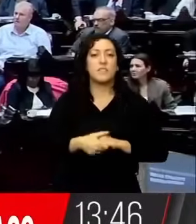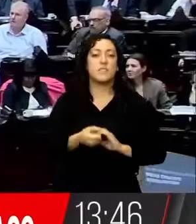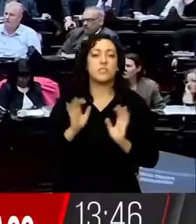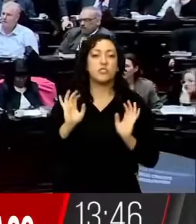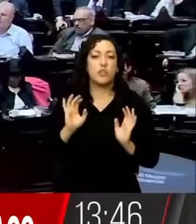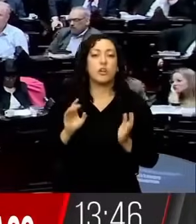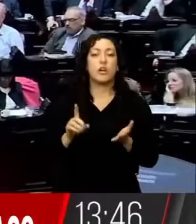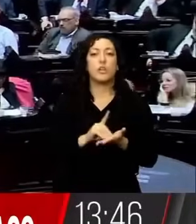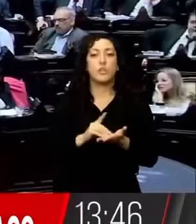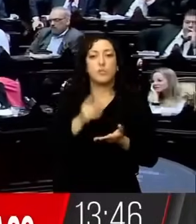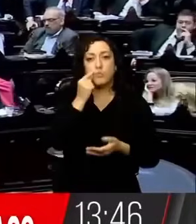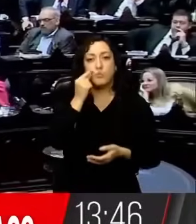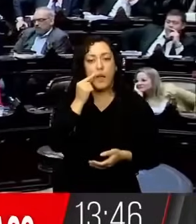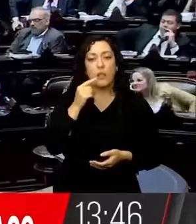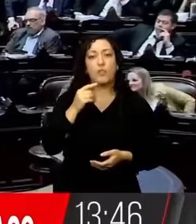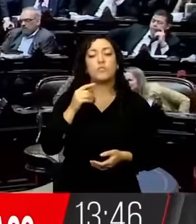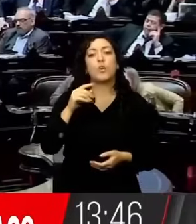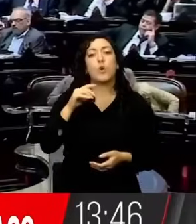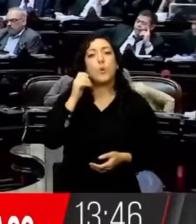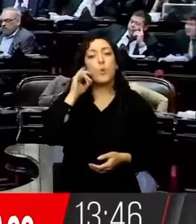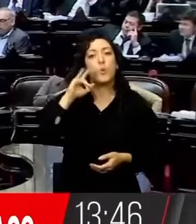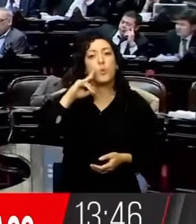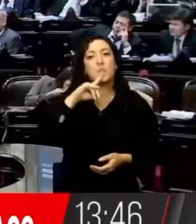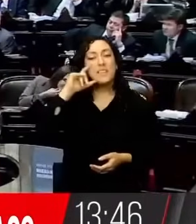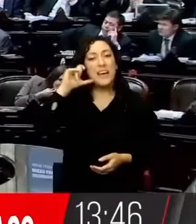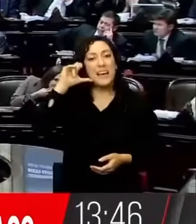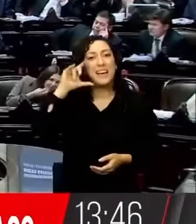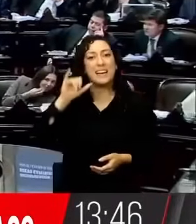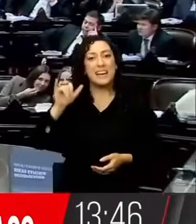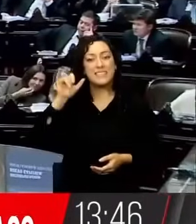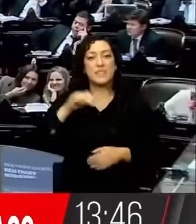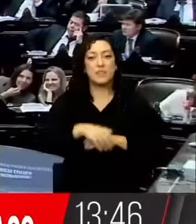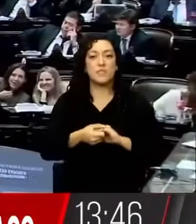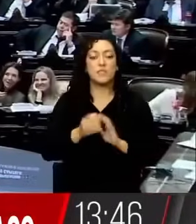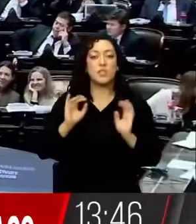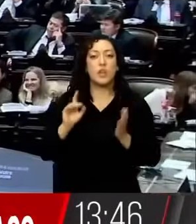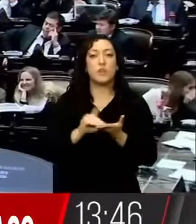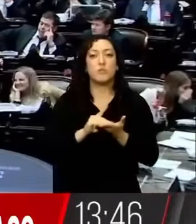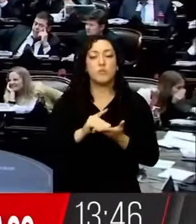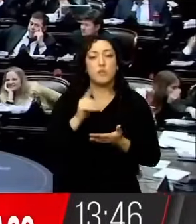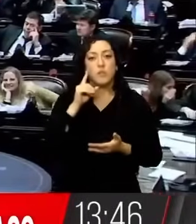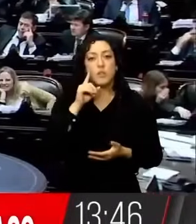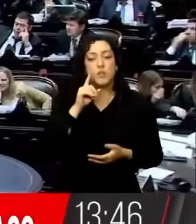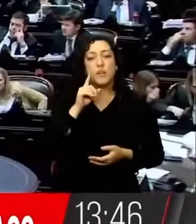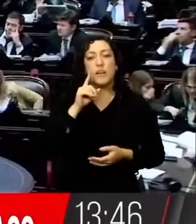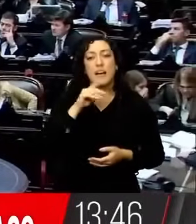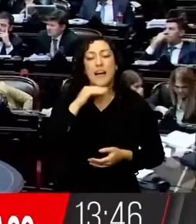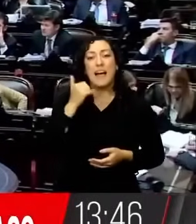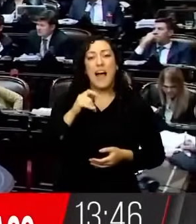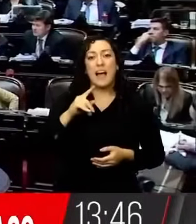Abstención. Diputado Gutiérrez Ramiro. Abstención. Gracias. Abstención. Diputado Itaí Hackman.